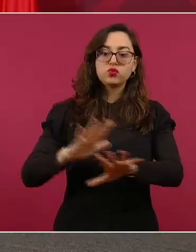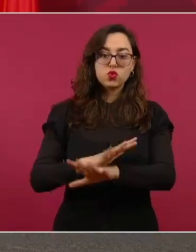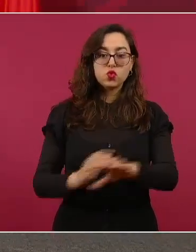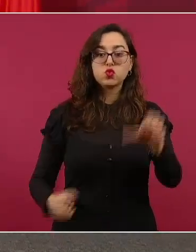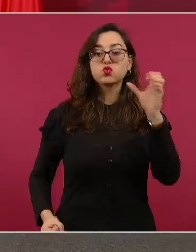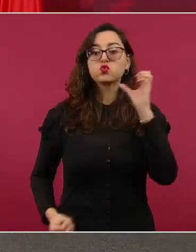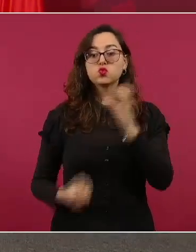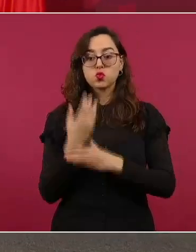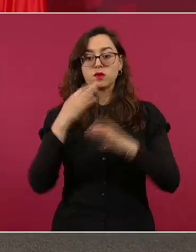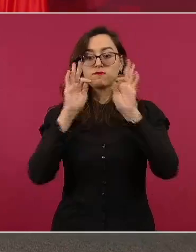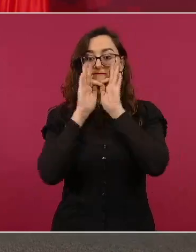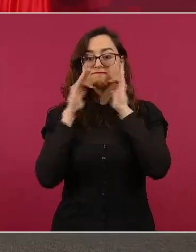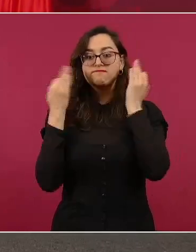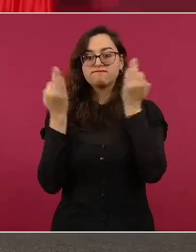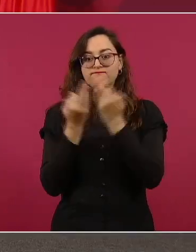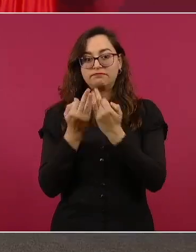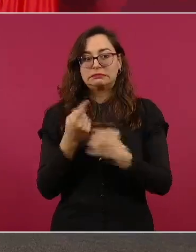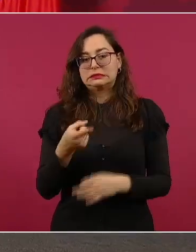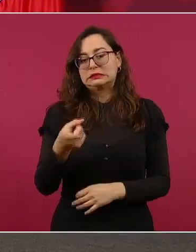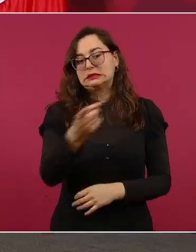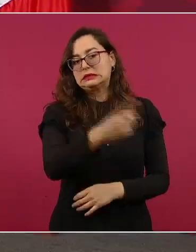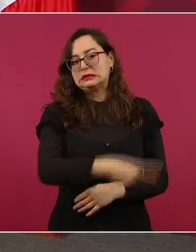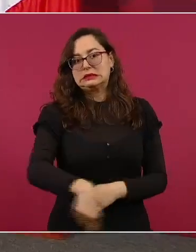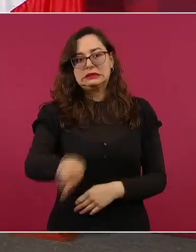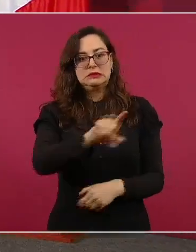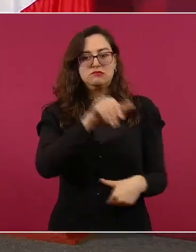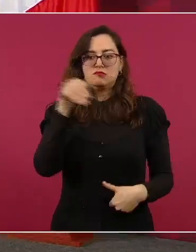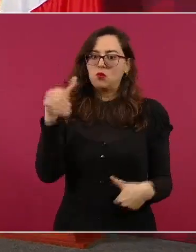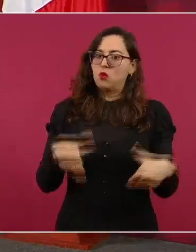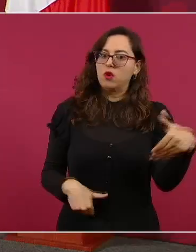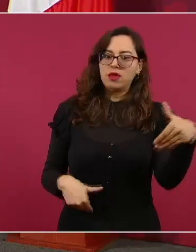No les gusta mucho a los que vivían